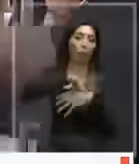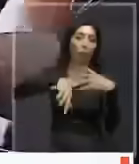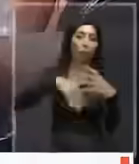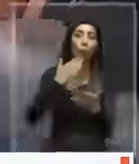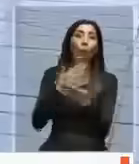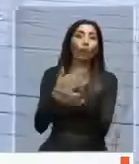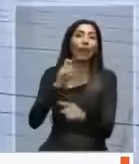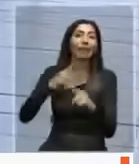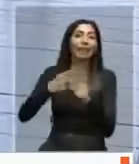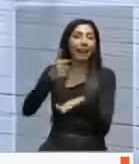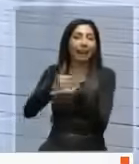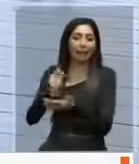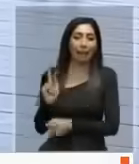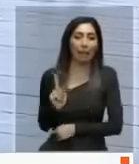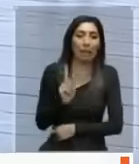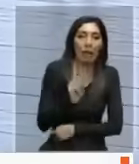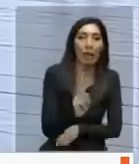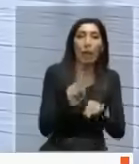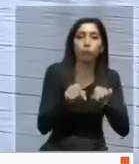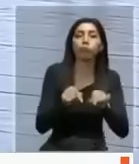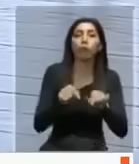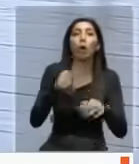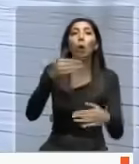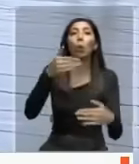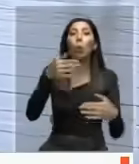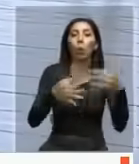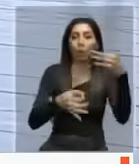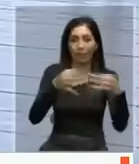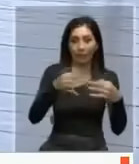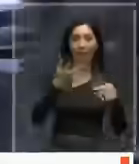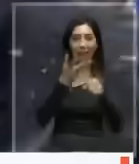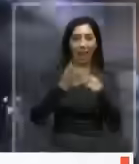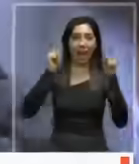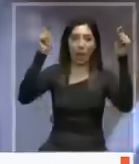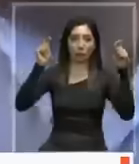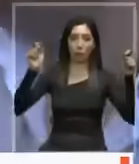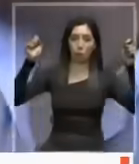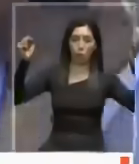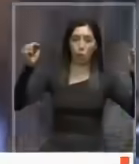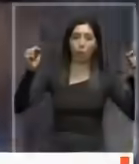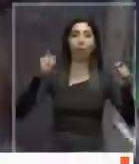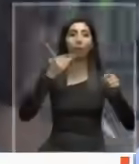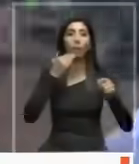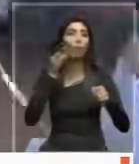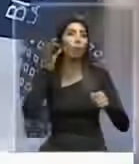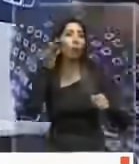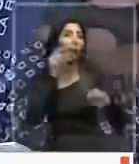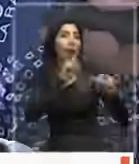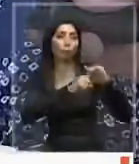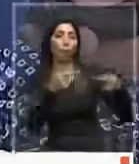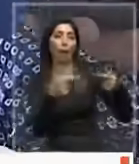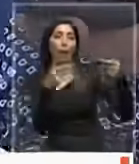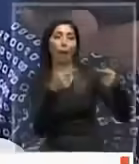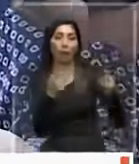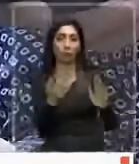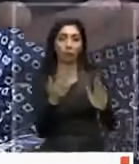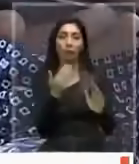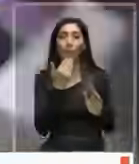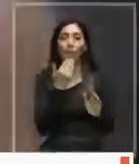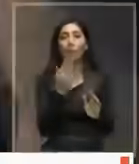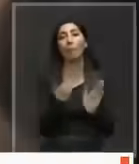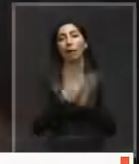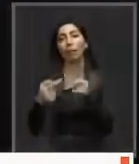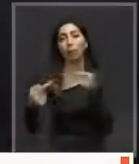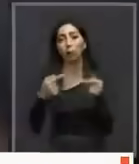de Maipú al Centro de Justicia, donde la esperaba este lienzo. La discusión con su pareja, eso sí, no fue la única. No tengo nada que